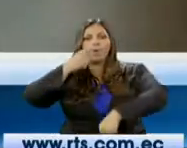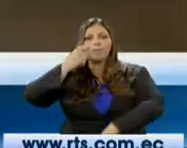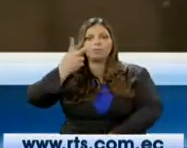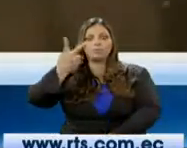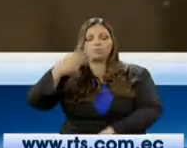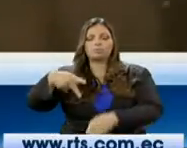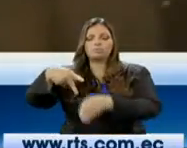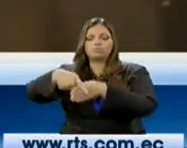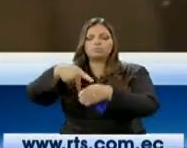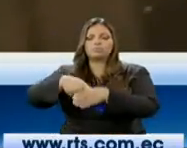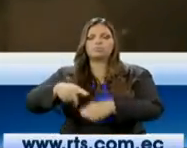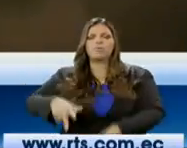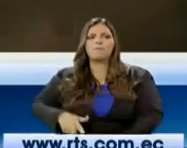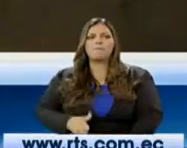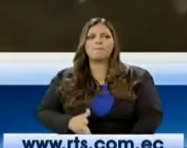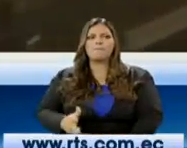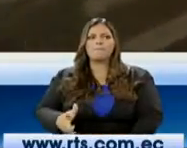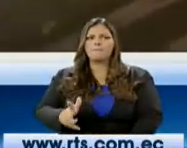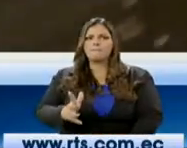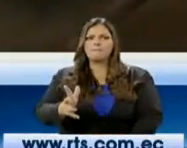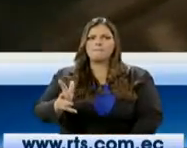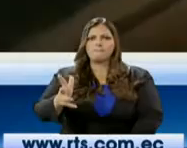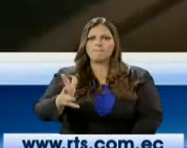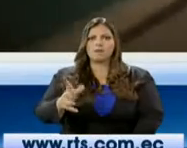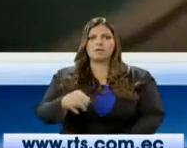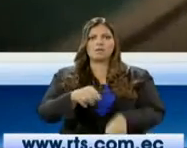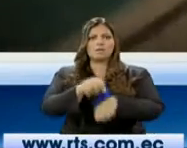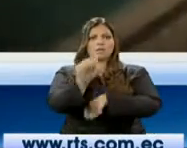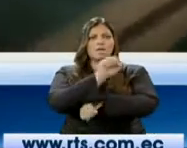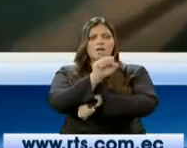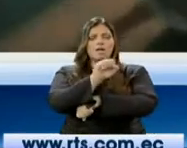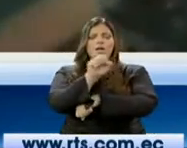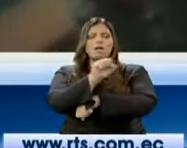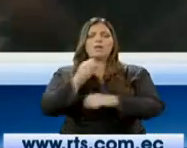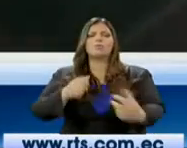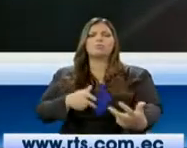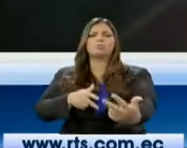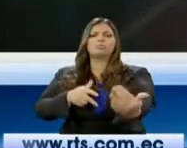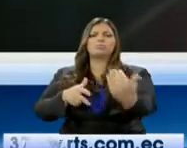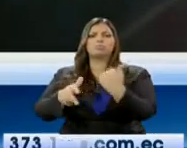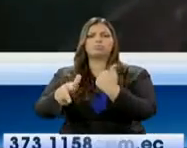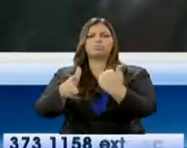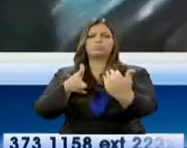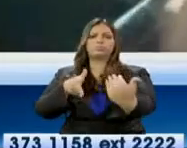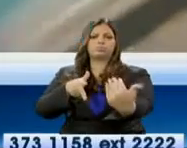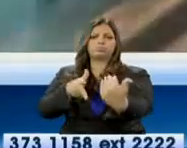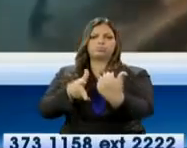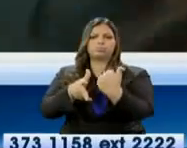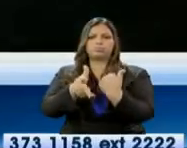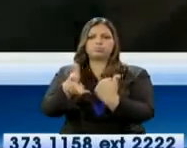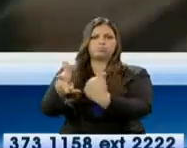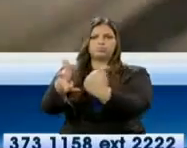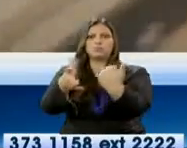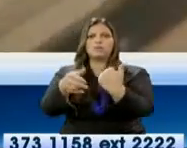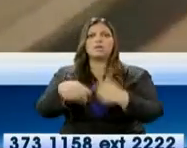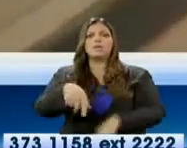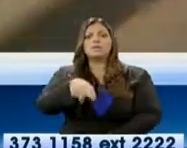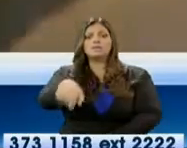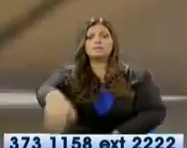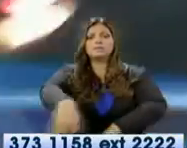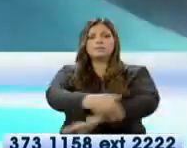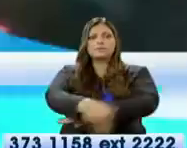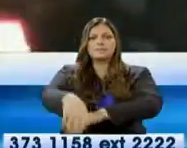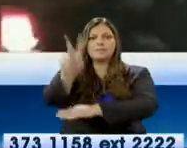tipos ingresando en contravía por la calle Federico Godín o la onceava desde Venezuela hacia Portete.